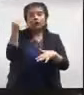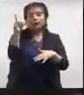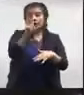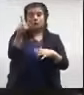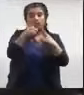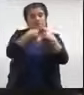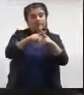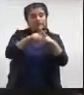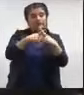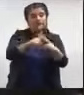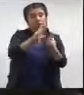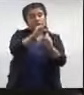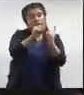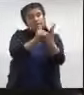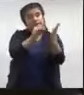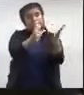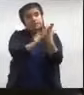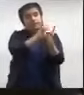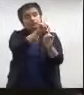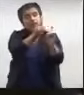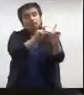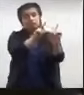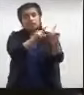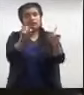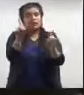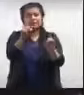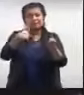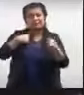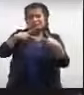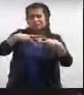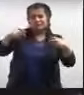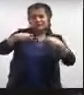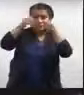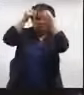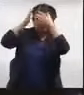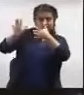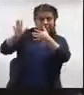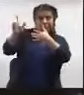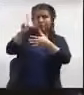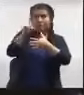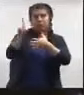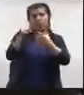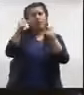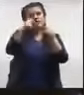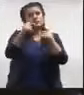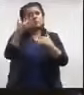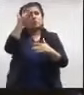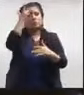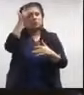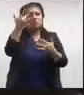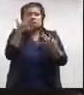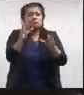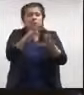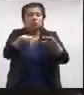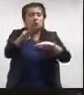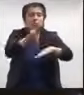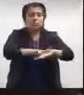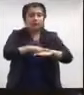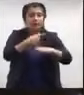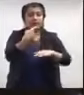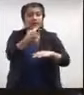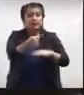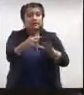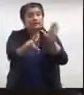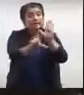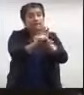interpelación. De aquí esto no es ciencia nuclear de la que estamos hablando, es de sentido común. Y es de lo que dice la letra muerta de